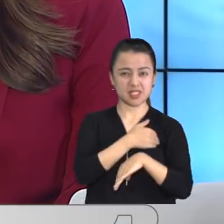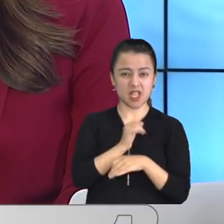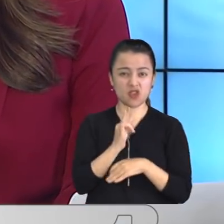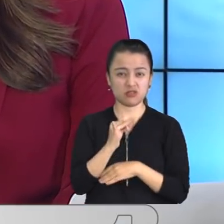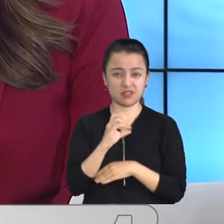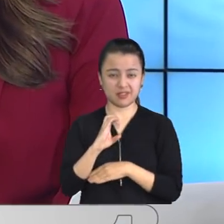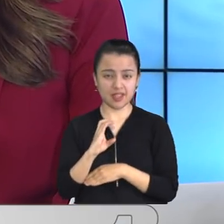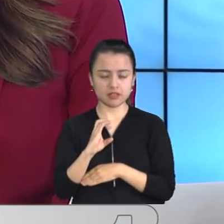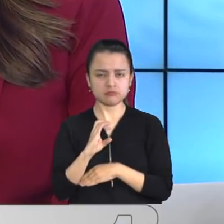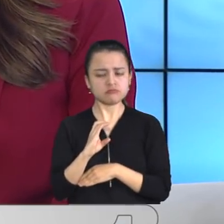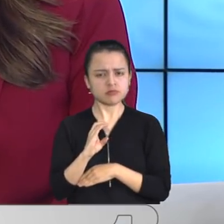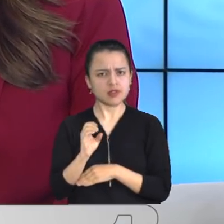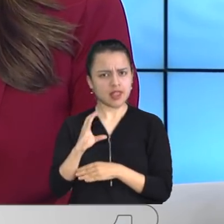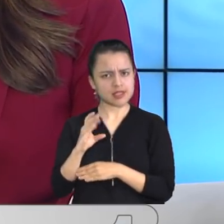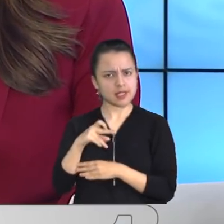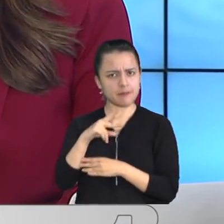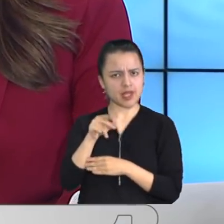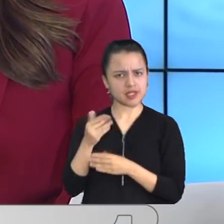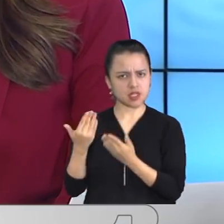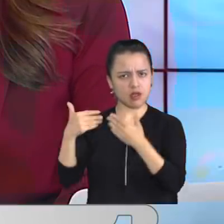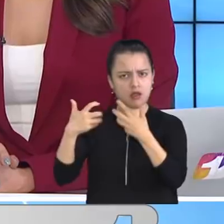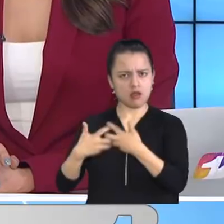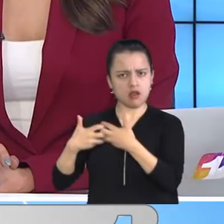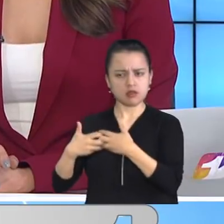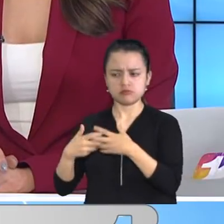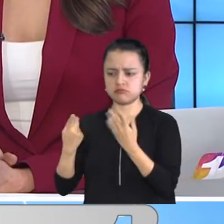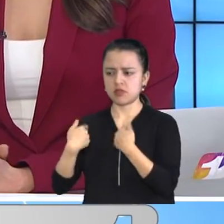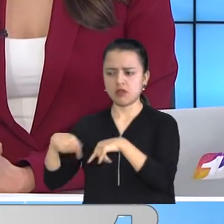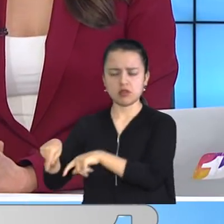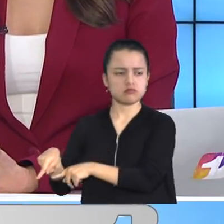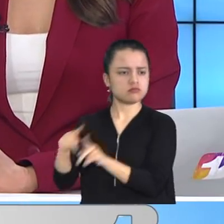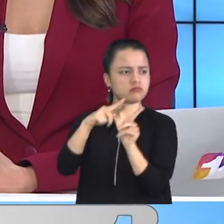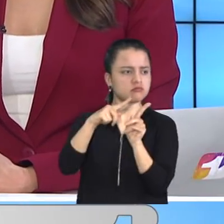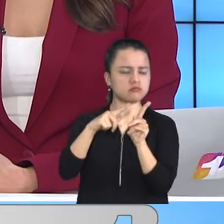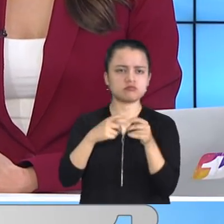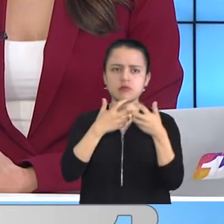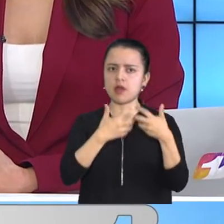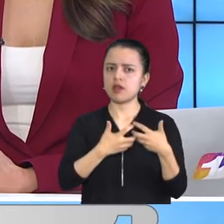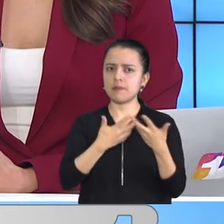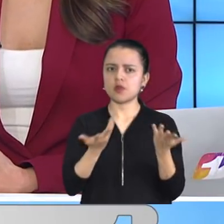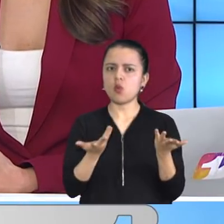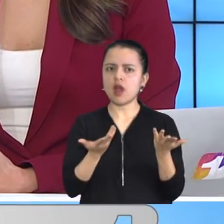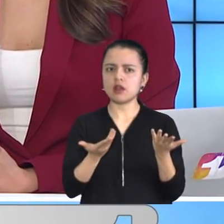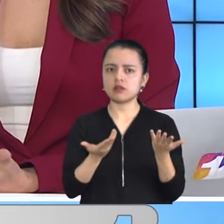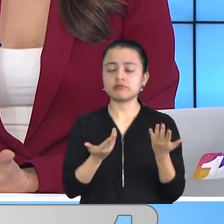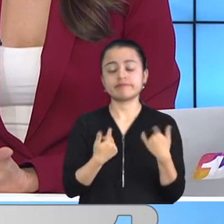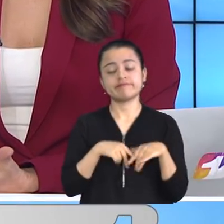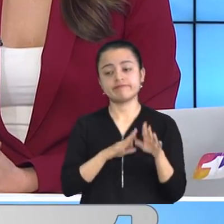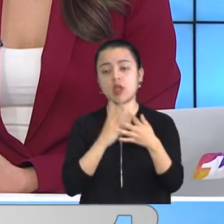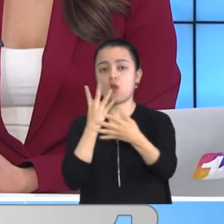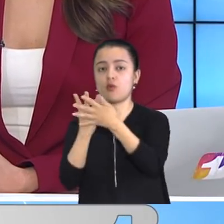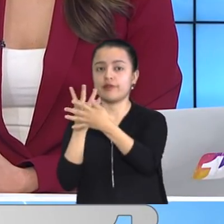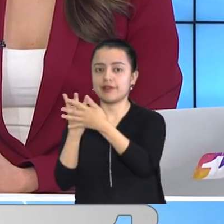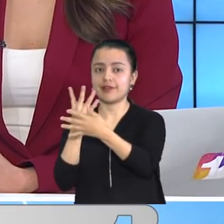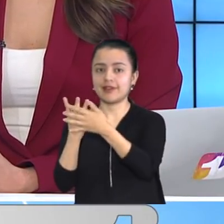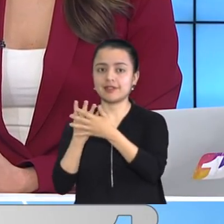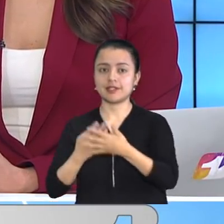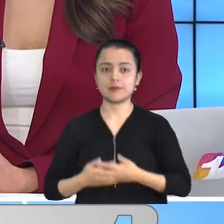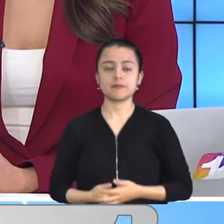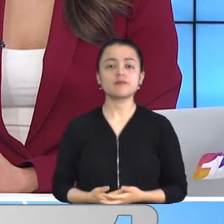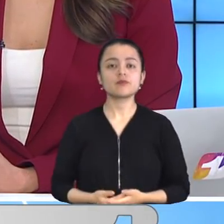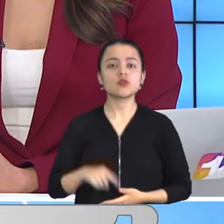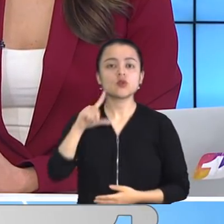ser trasladado a una cárcel de máxima seguridad. Karen Borges, buenas tardes. ¿Cuáles son las cárceles a las que podría ir Tapia?